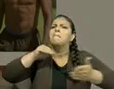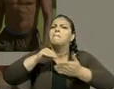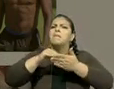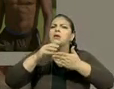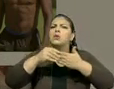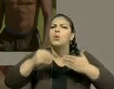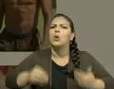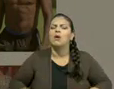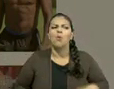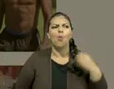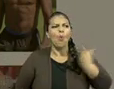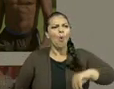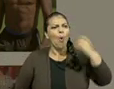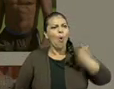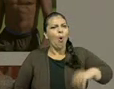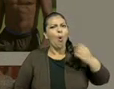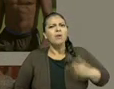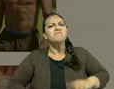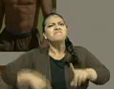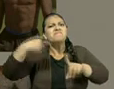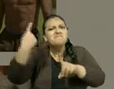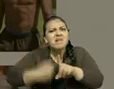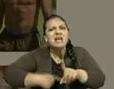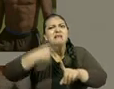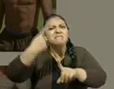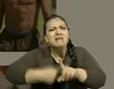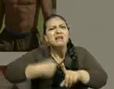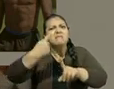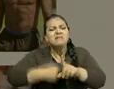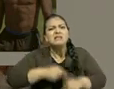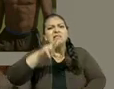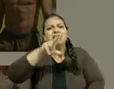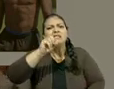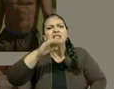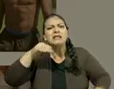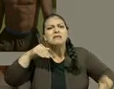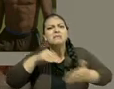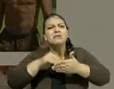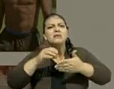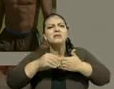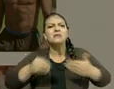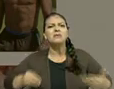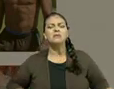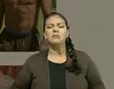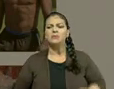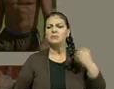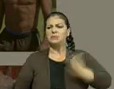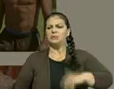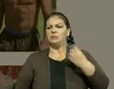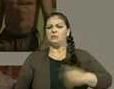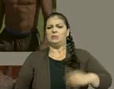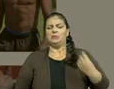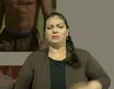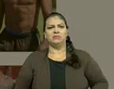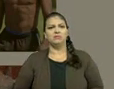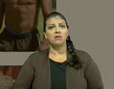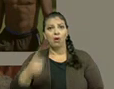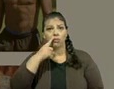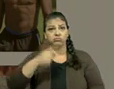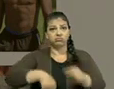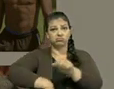A cualquier mujer en este momento le pregunto, ¿cuándo le pasa a su esposo? Bueno, aunque no todos son futbolistas. Ajá.